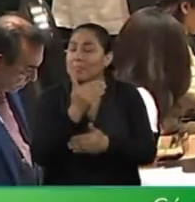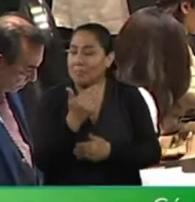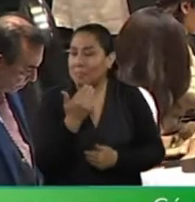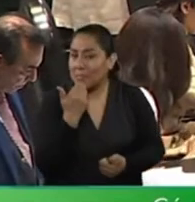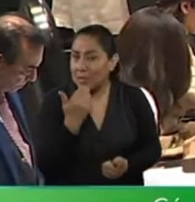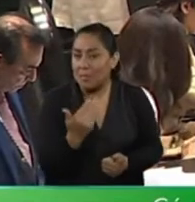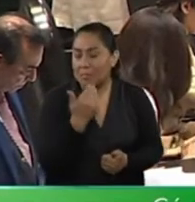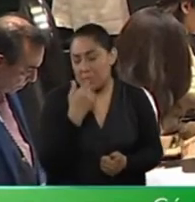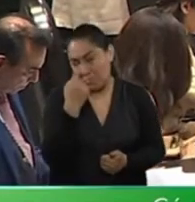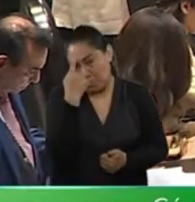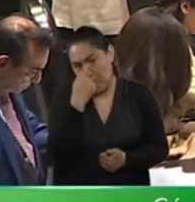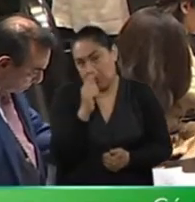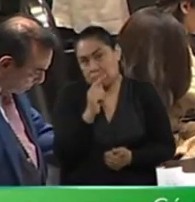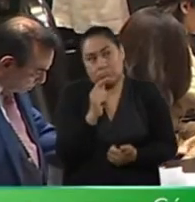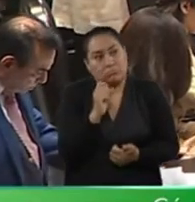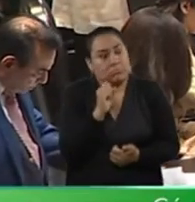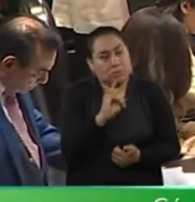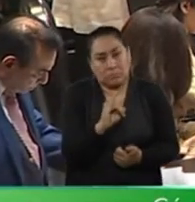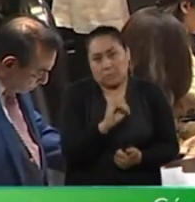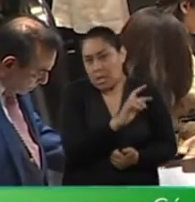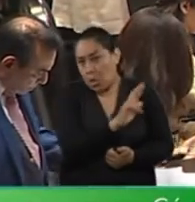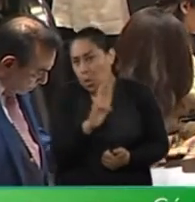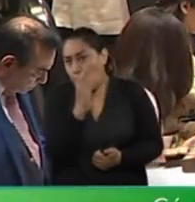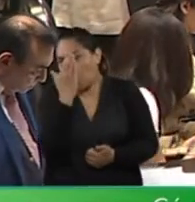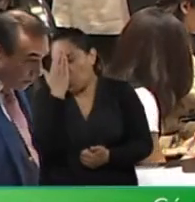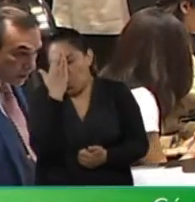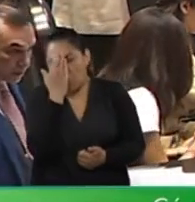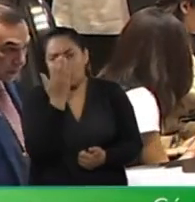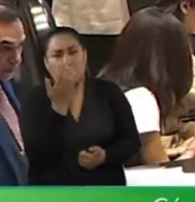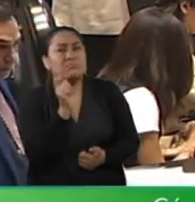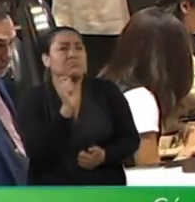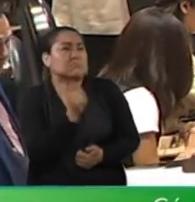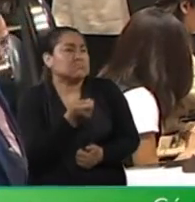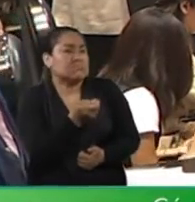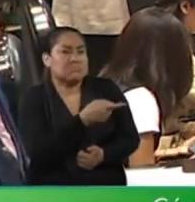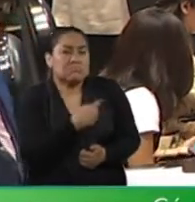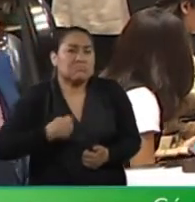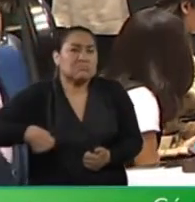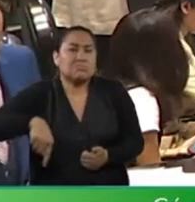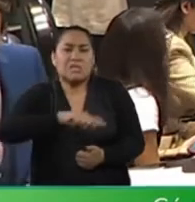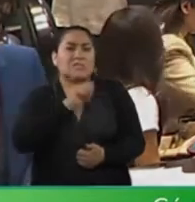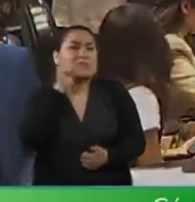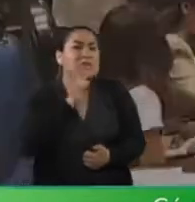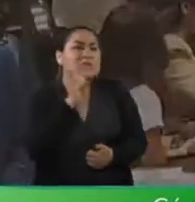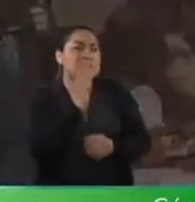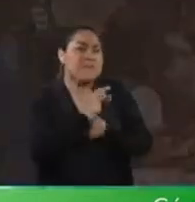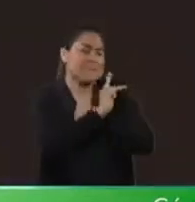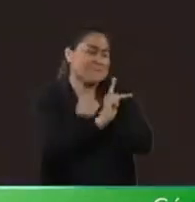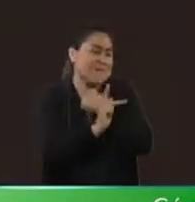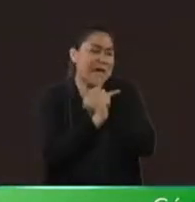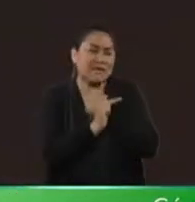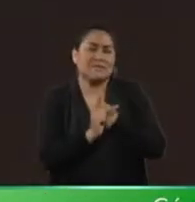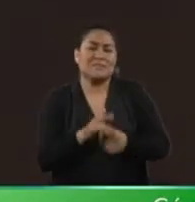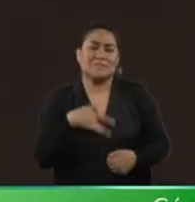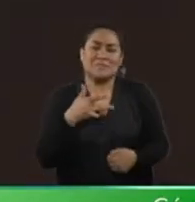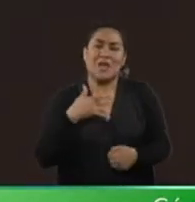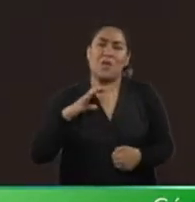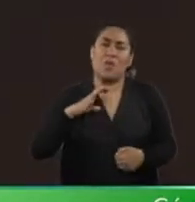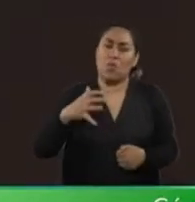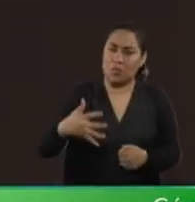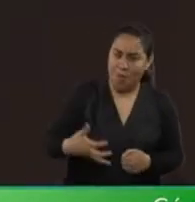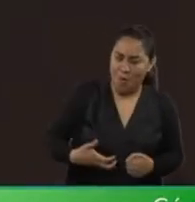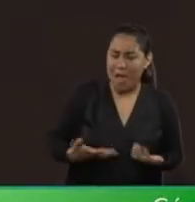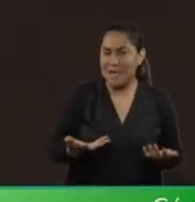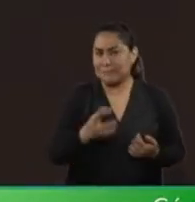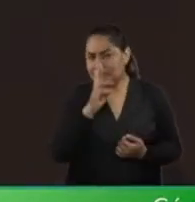para reconocernos y asumirnos como lo que siempre hemos sido, un país orgulloso, respetuoso de